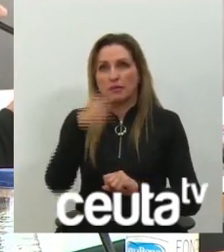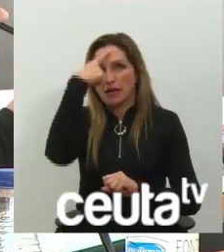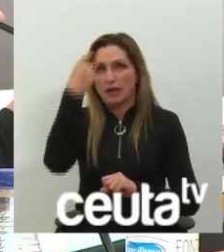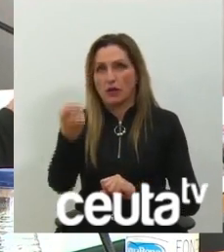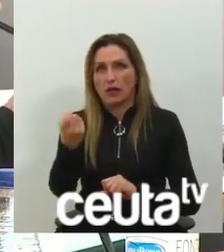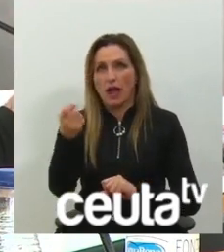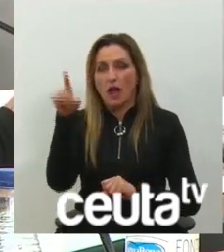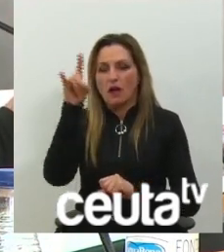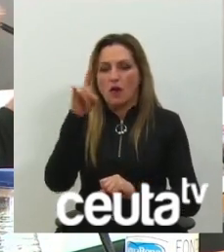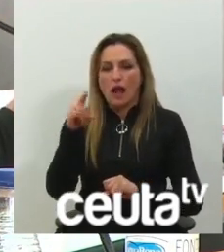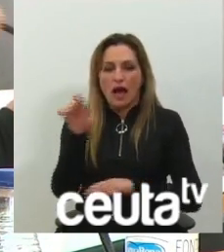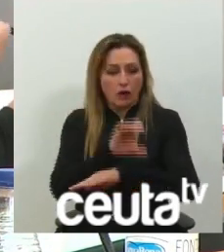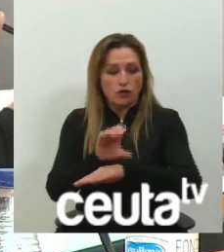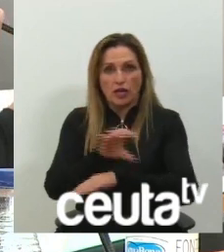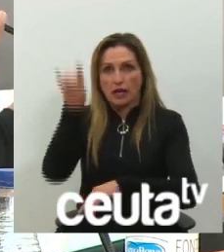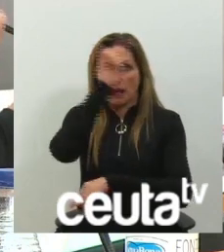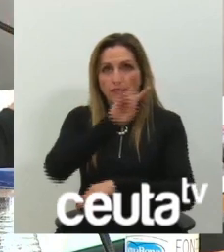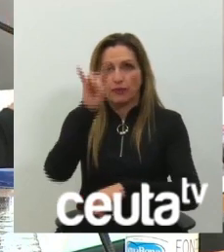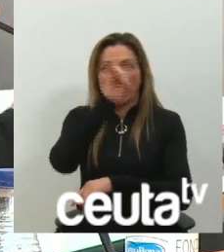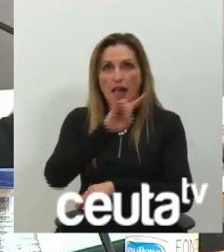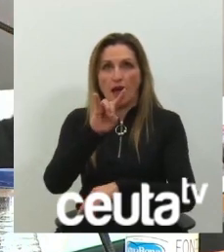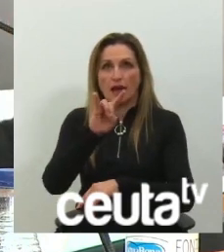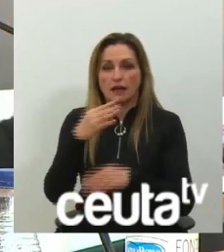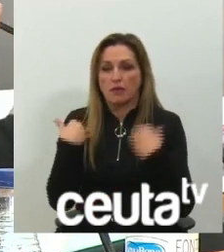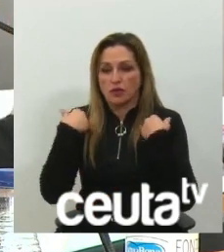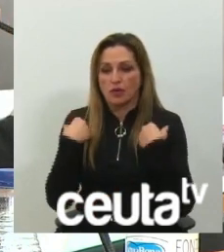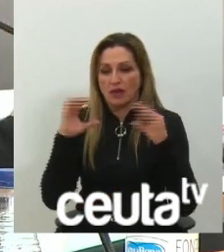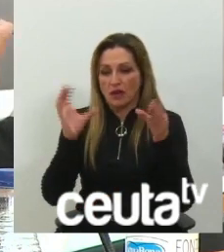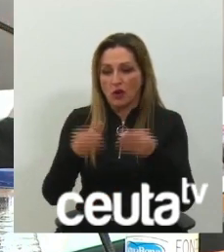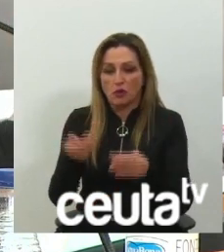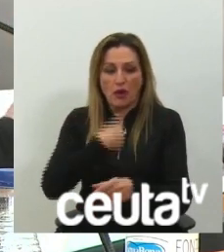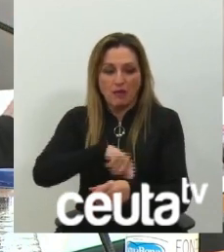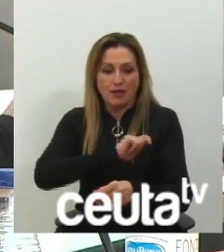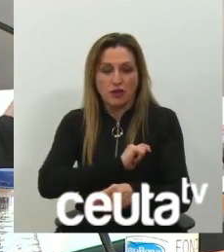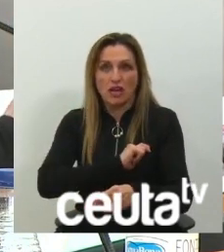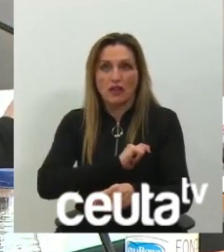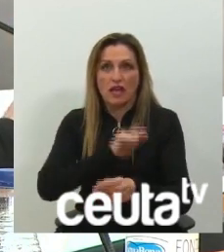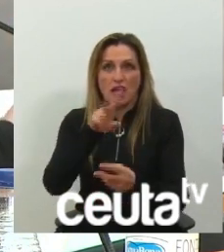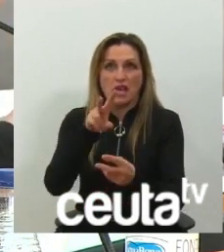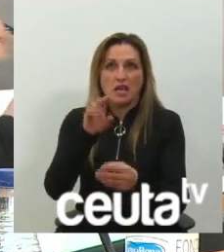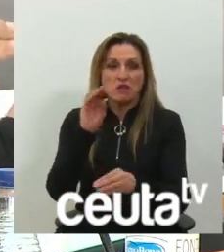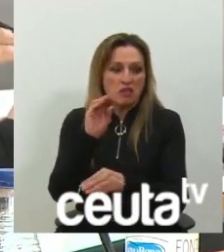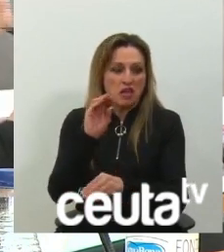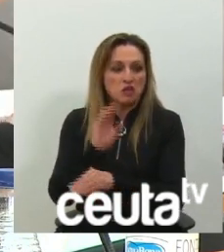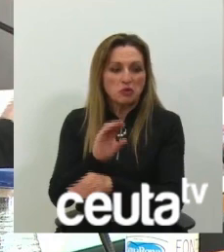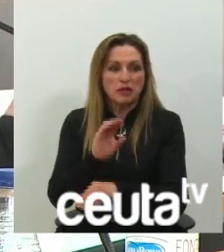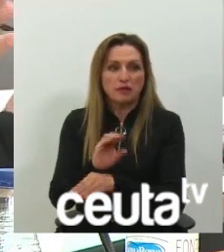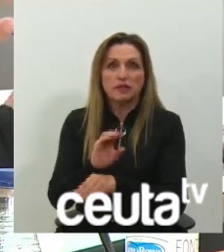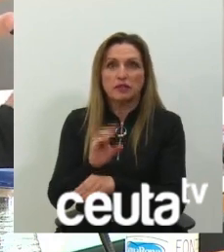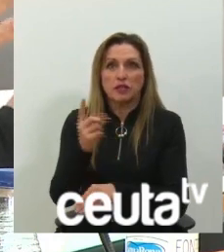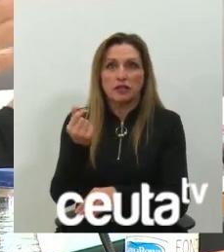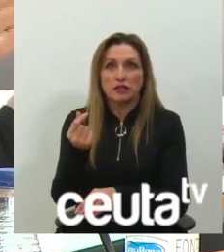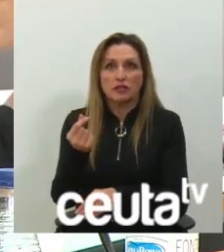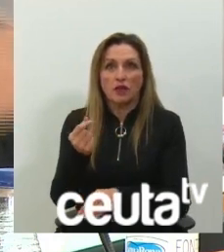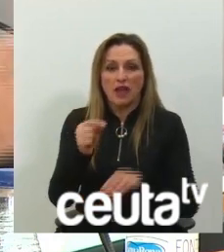kissy chandiramani la carga fiscal que soportan los españoles el conjunto español la media nacional es del 20 por ciento desde el 20 por ciento y la nuestra desde